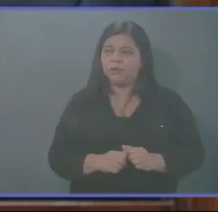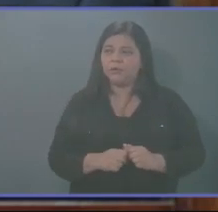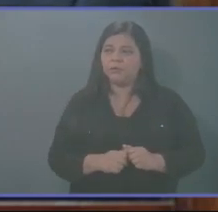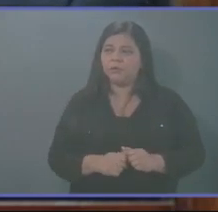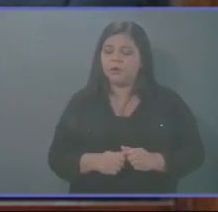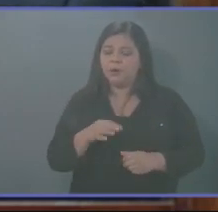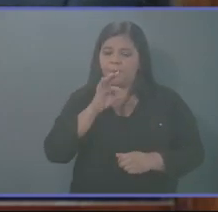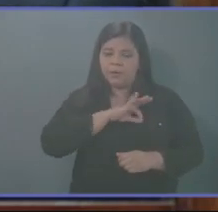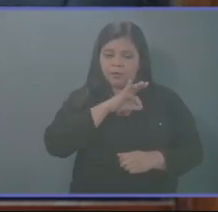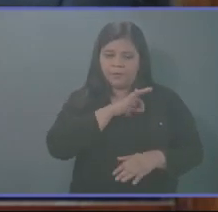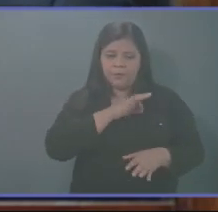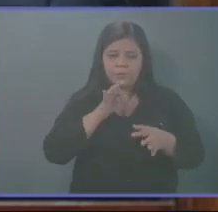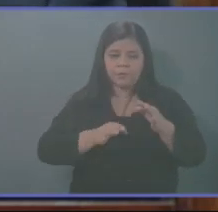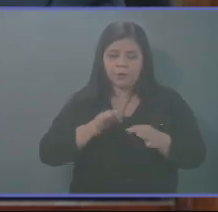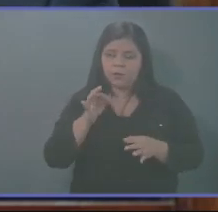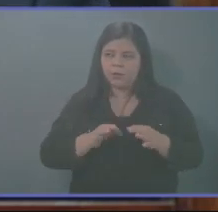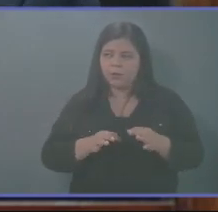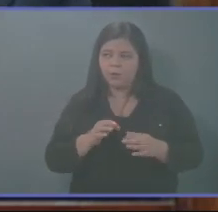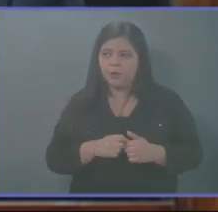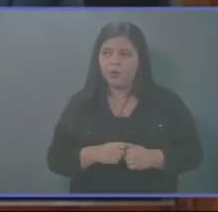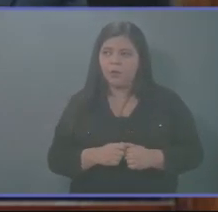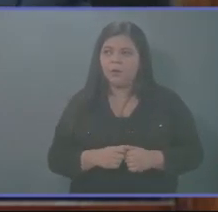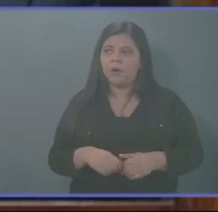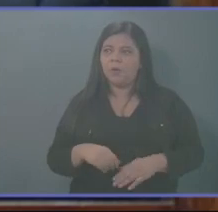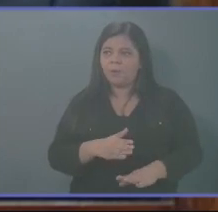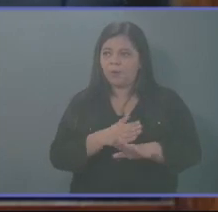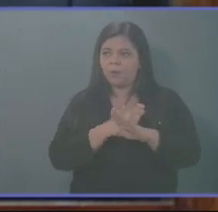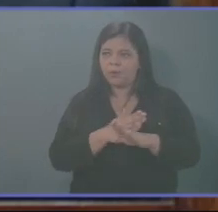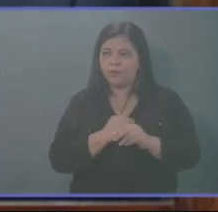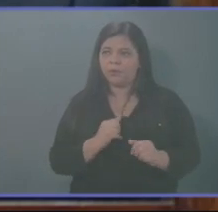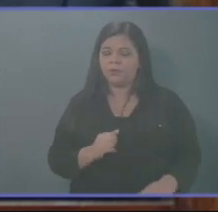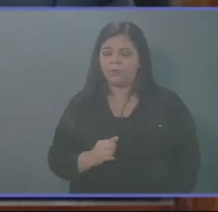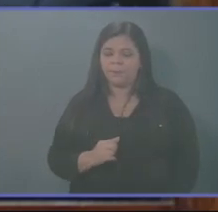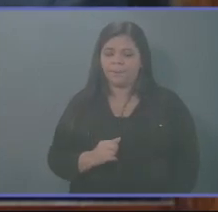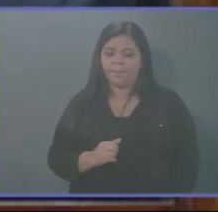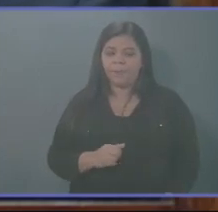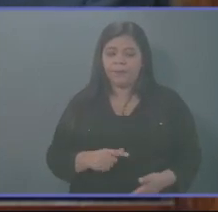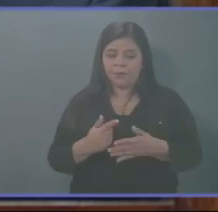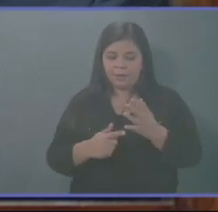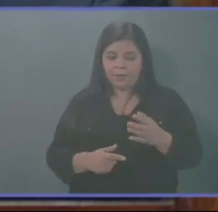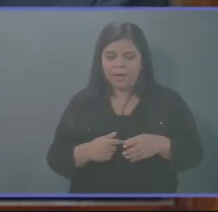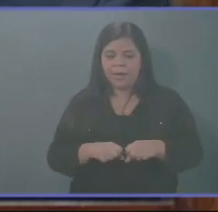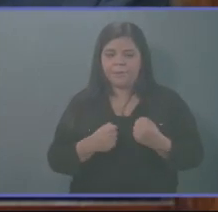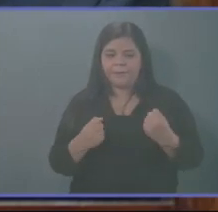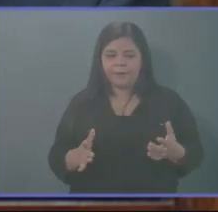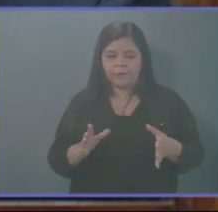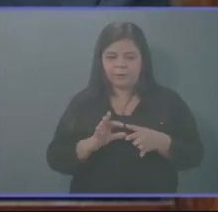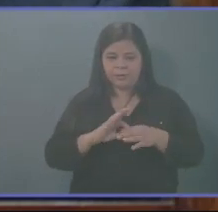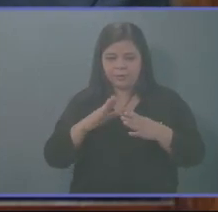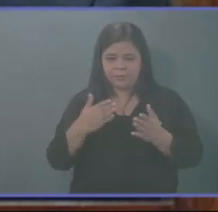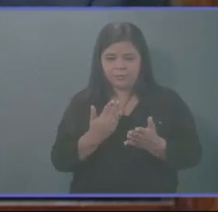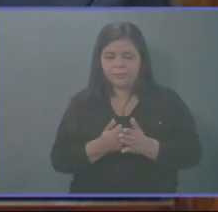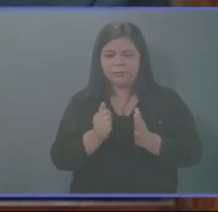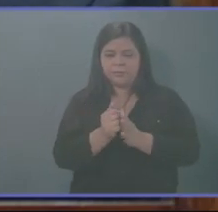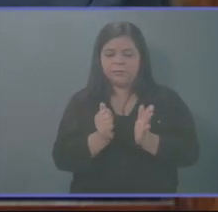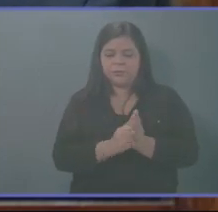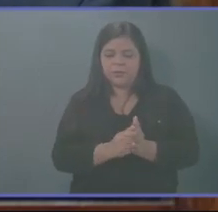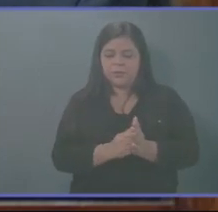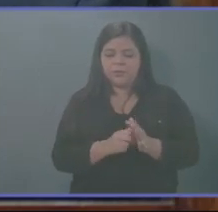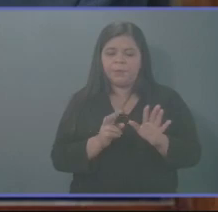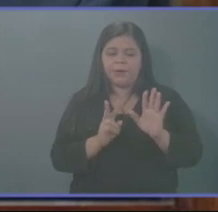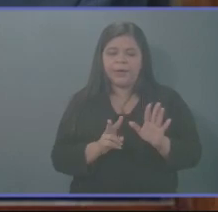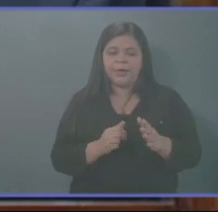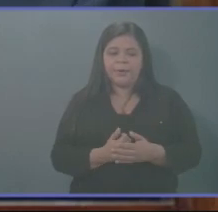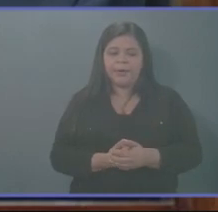bien jurídico protegido. El derecho de asociación se consagra en el artículo 7 de la Constitución